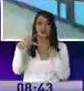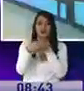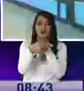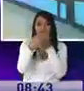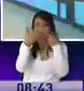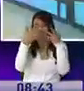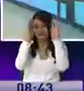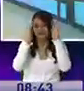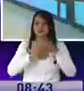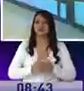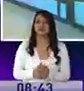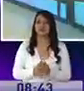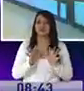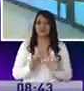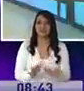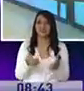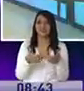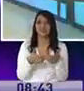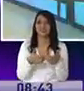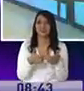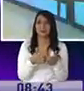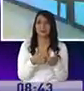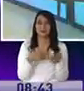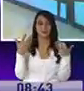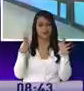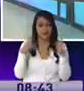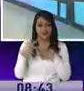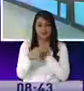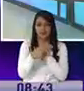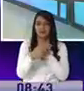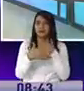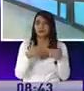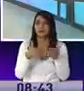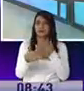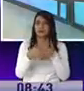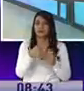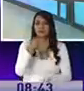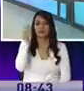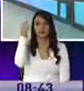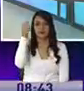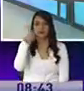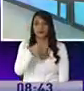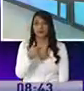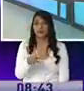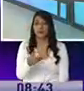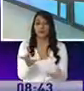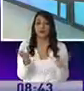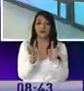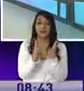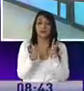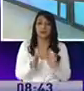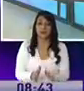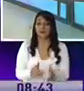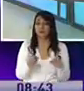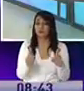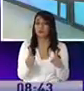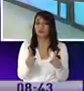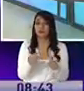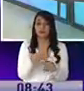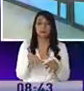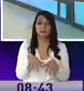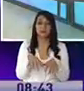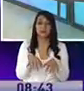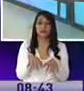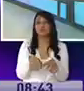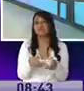Ed es parte del equipo cuando quiere interrumpa que está en su pleno derecho y más aún está con los vecinos Oye me parece bien Ahí vimos un perrito